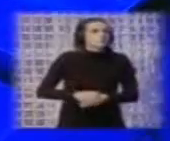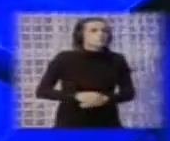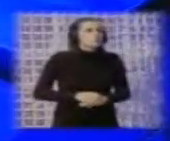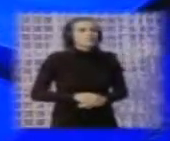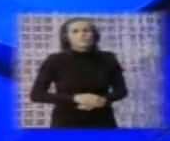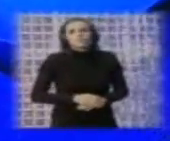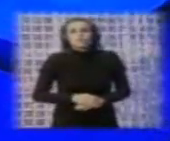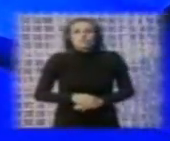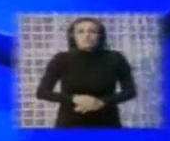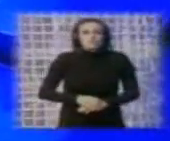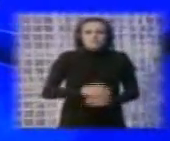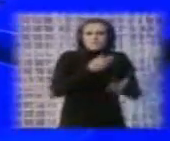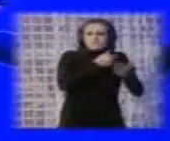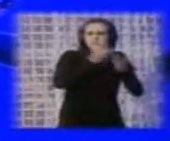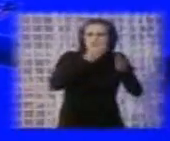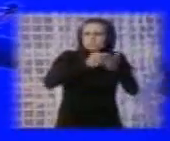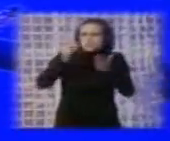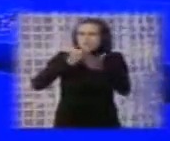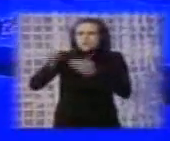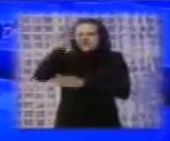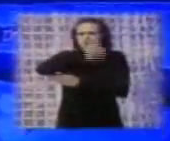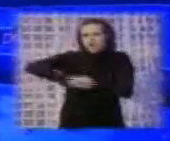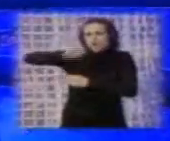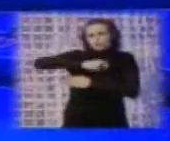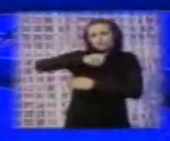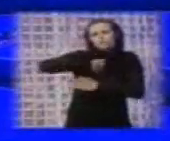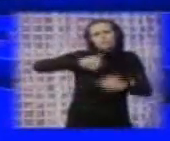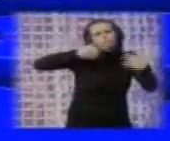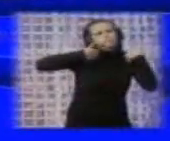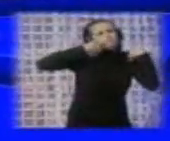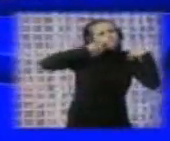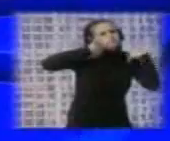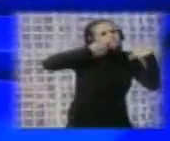Yo soy los millones de años que llevo sufriendo.